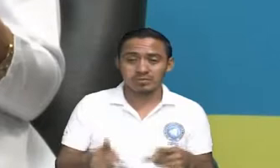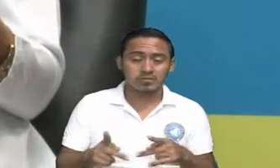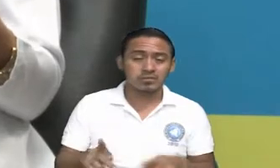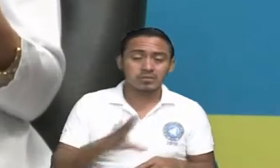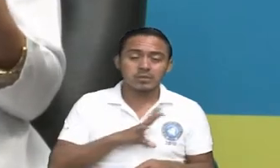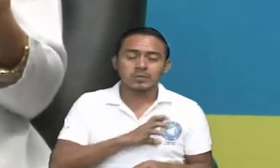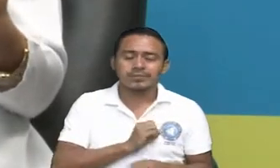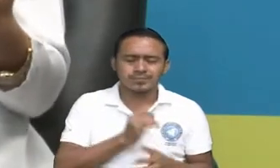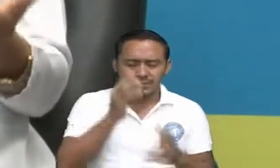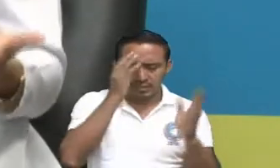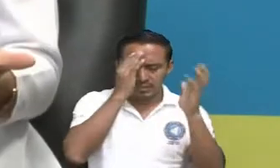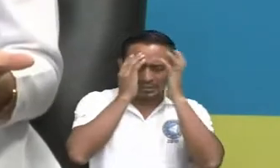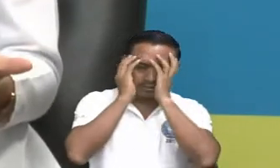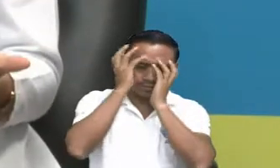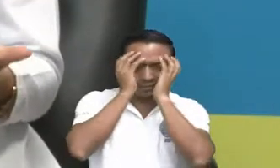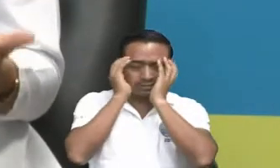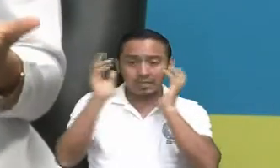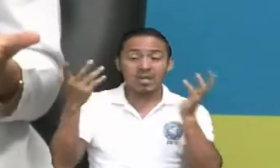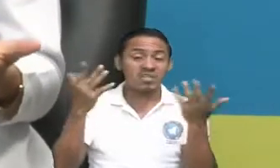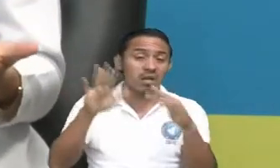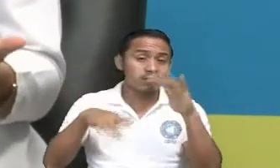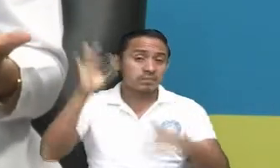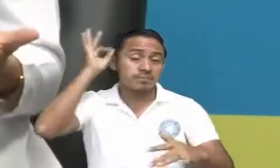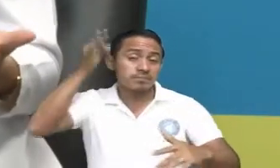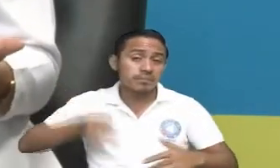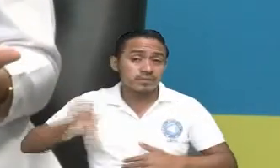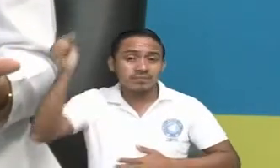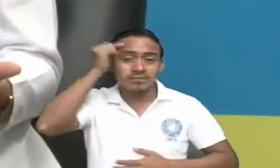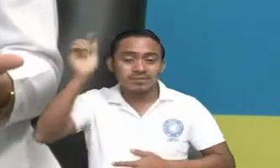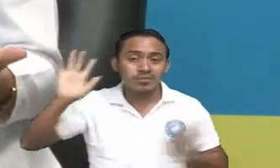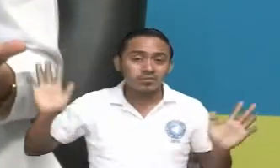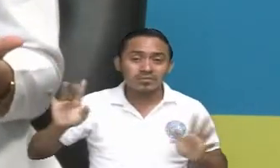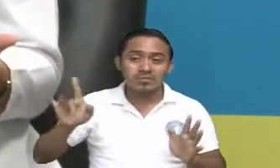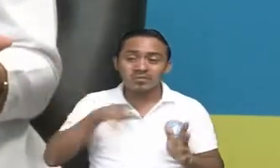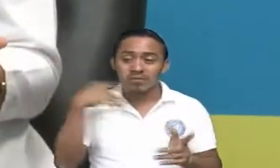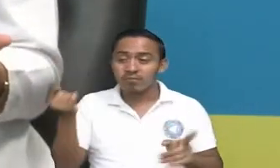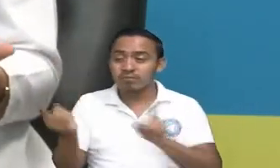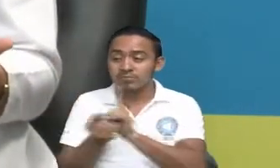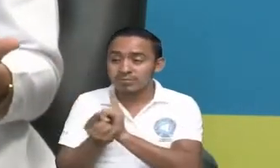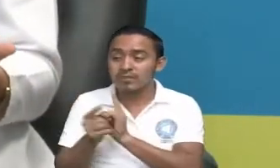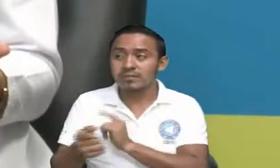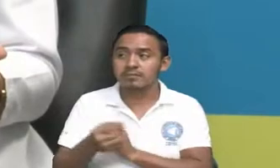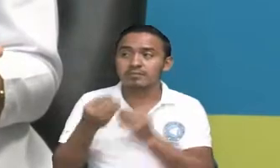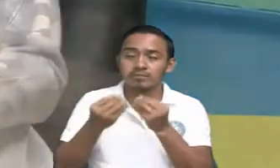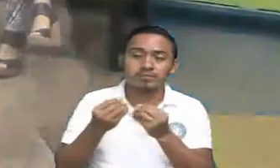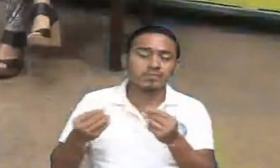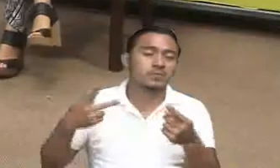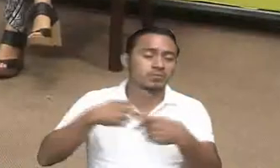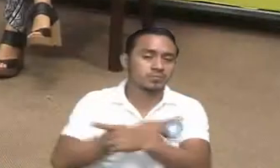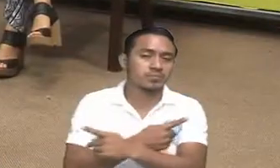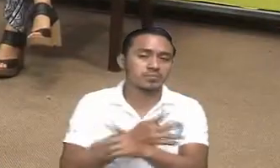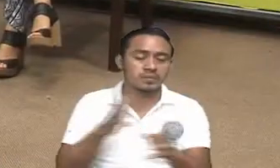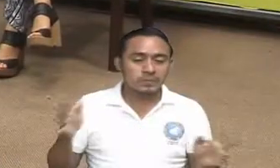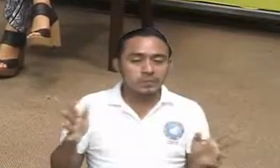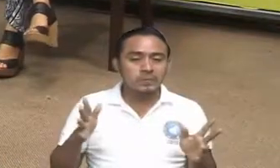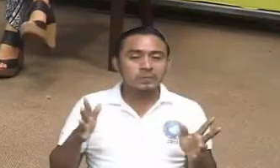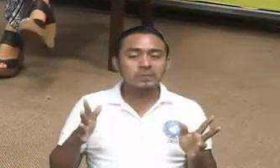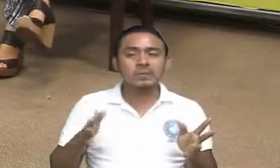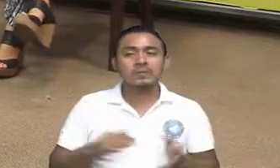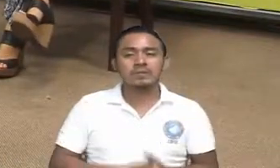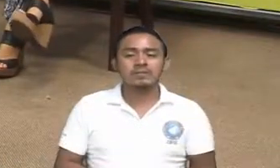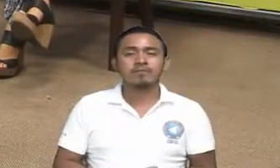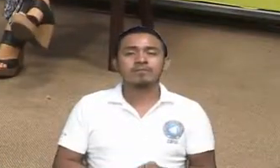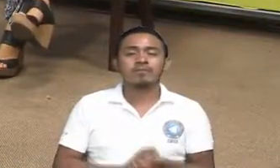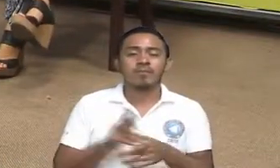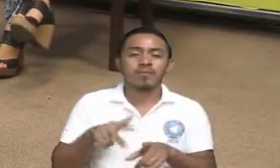una angustia que es imaginaria hasta a veces, porque no tenés cómo comprobarlo y eso te genera más frustración. Entonces, cuando